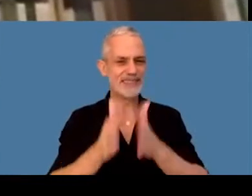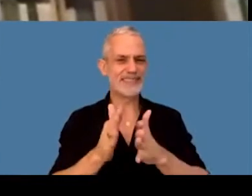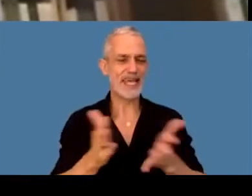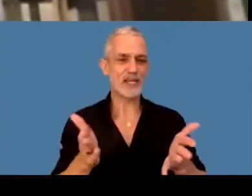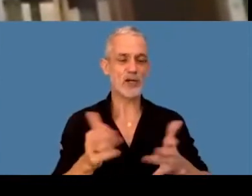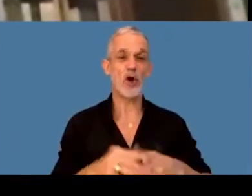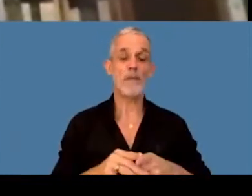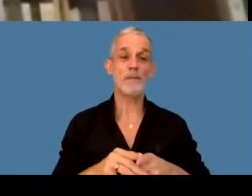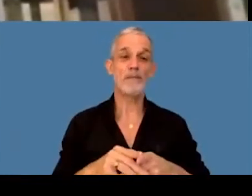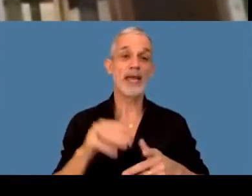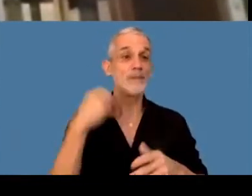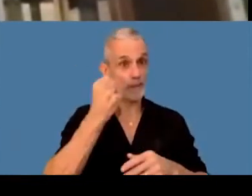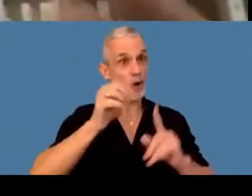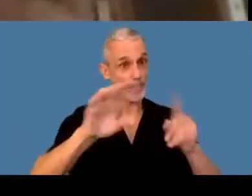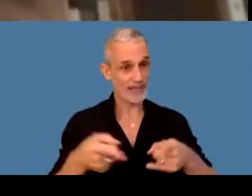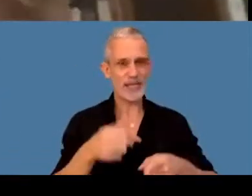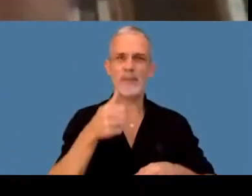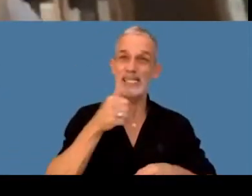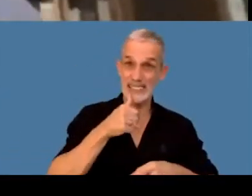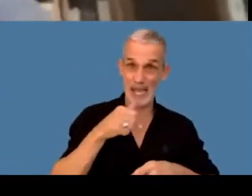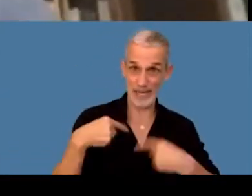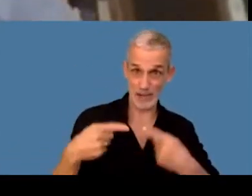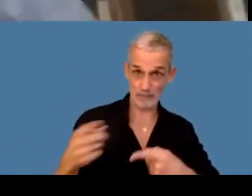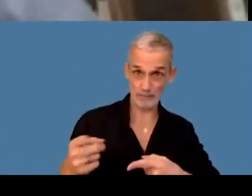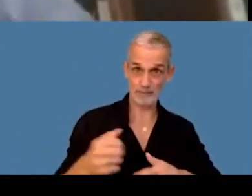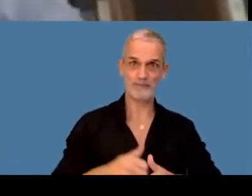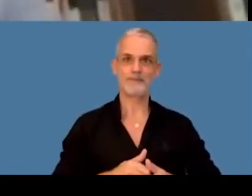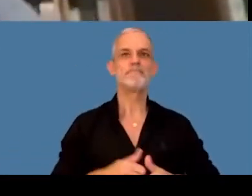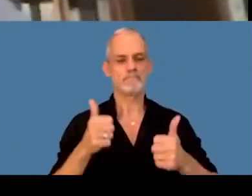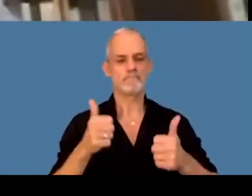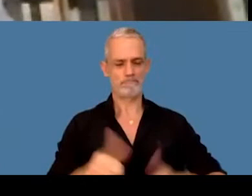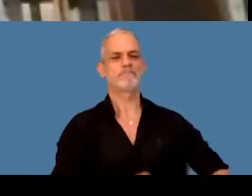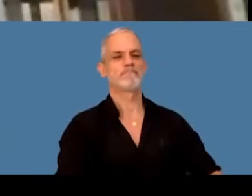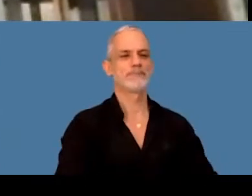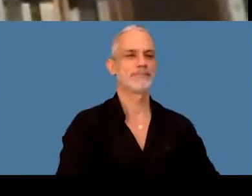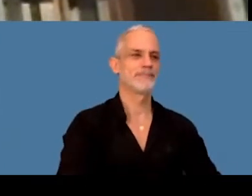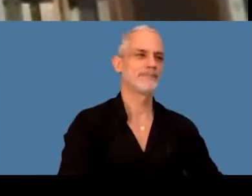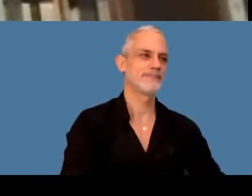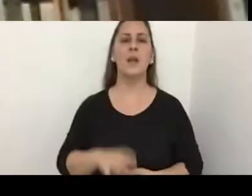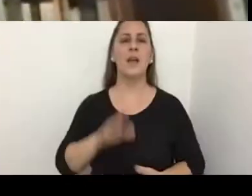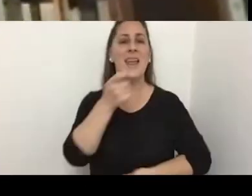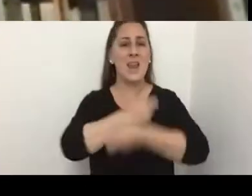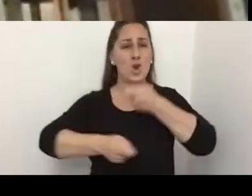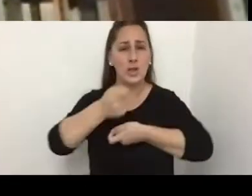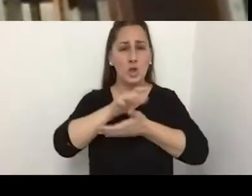resta relevancia a eso, que es lo que yo denomino la especificidad que permite la negociación colectiva.